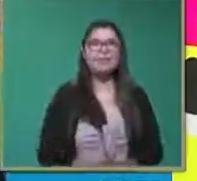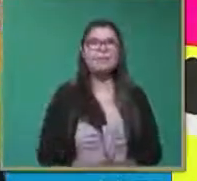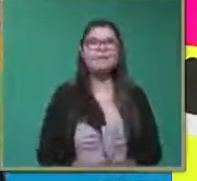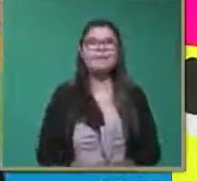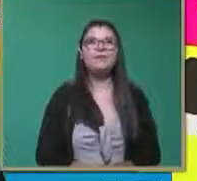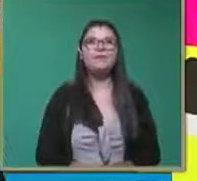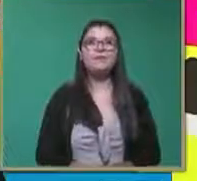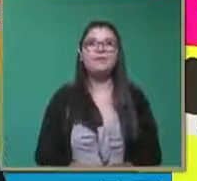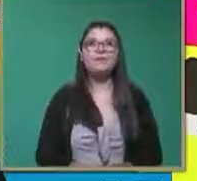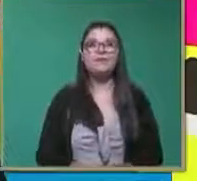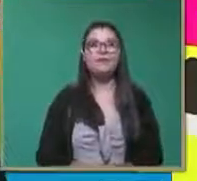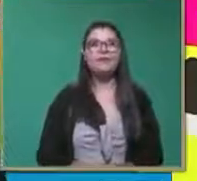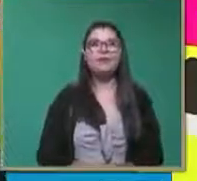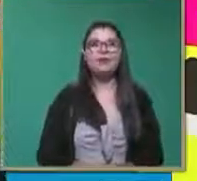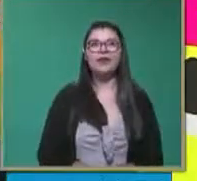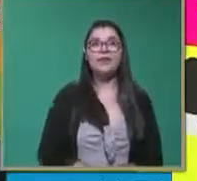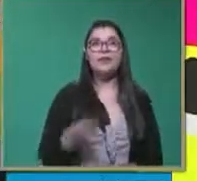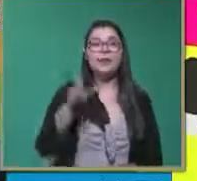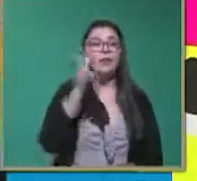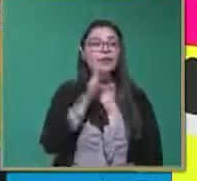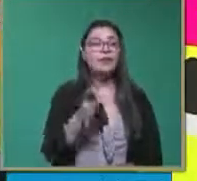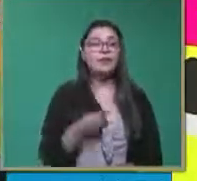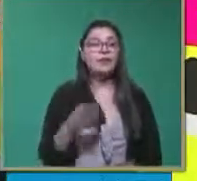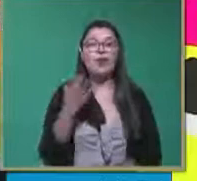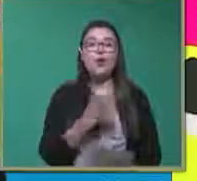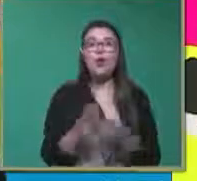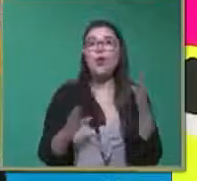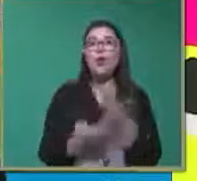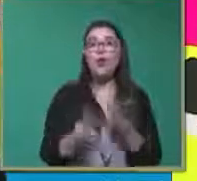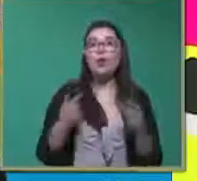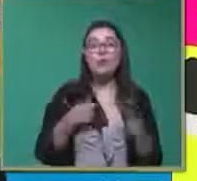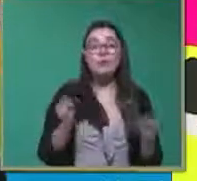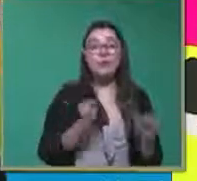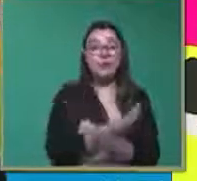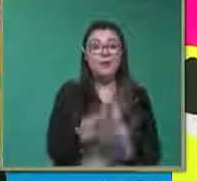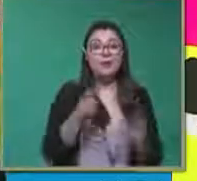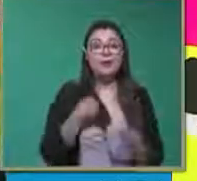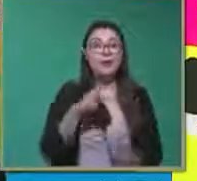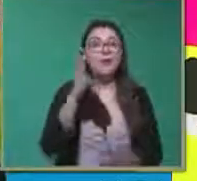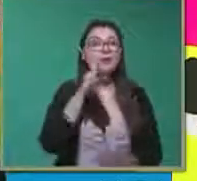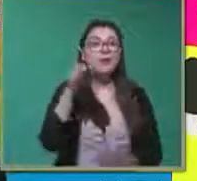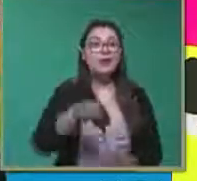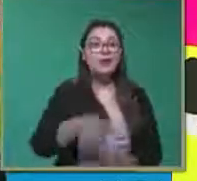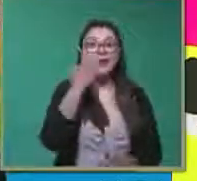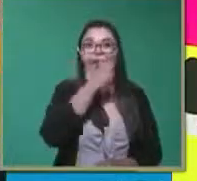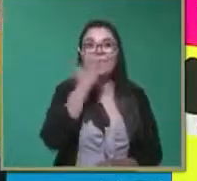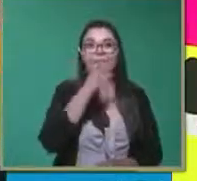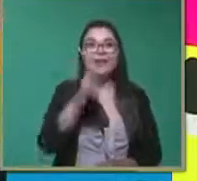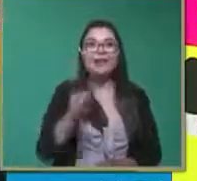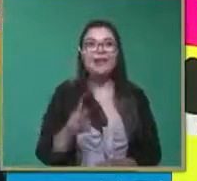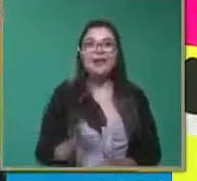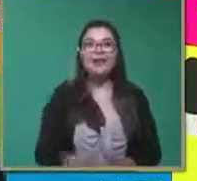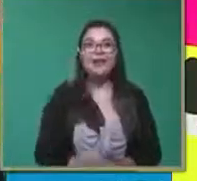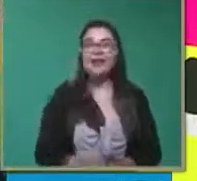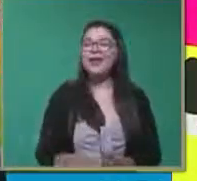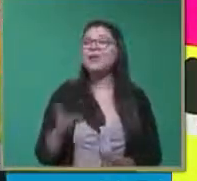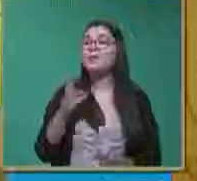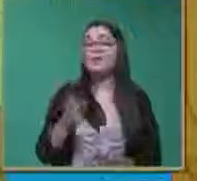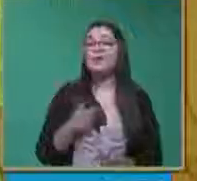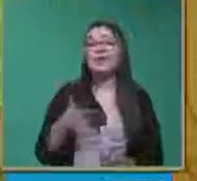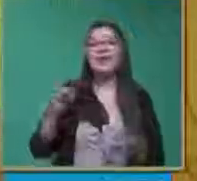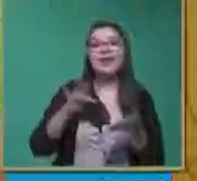ha habido cosas maravillosas que hemos visto en Escuela TV en estos 3 años, Mr. Julie, ¿verdad? Así es, y es por eso que le agradecemos que